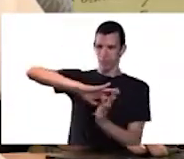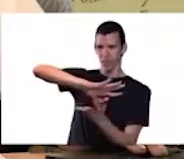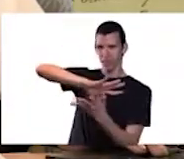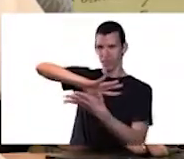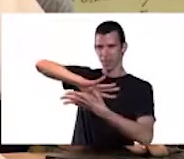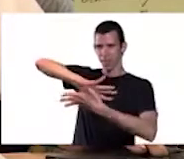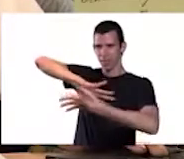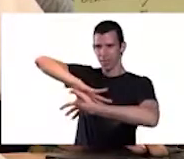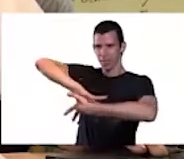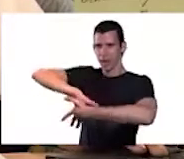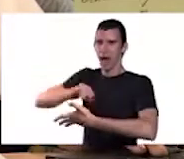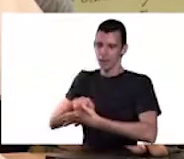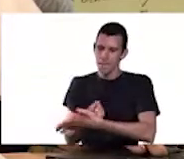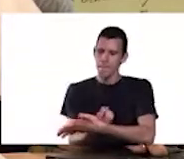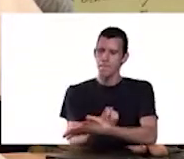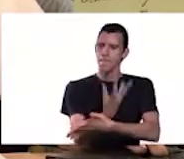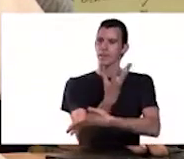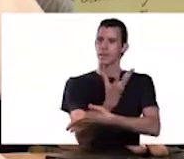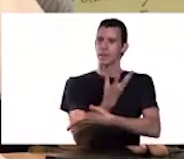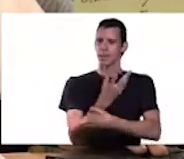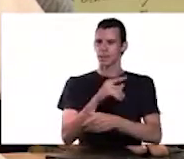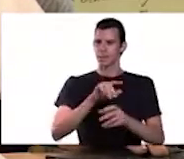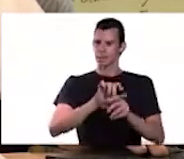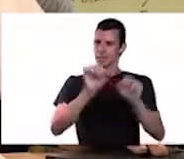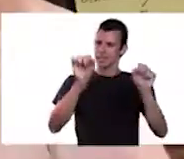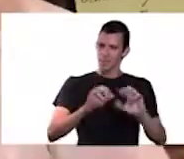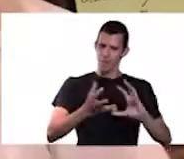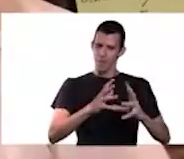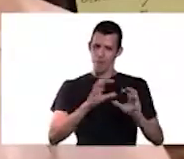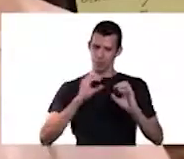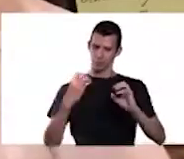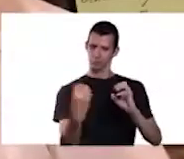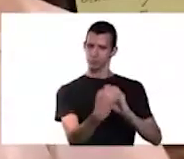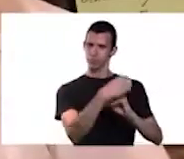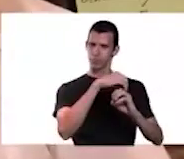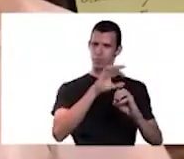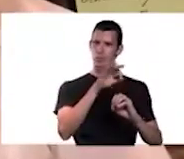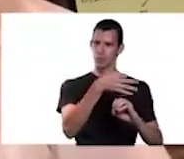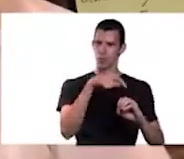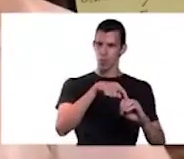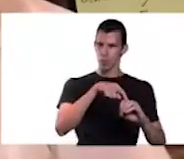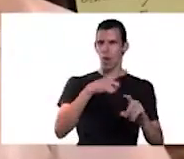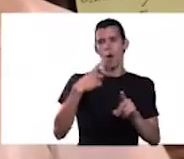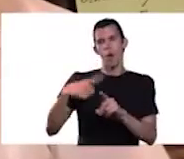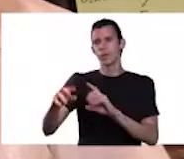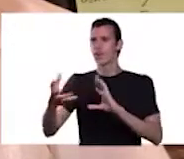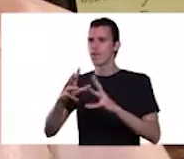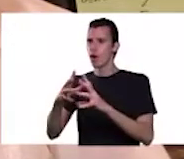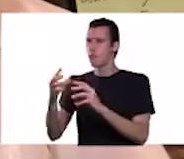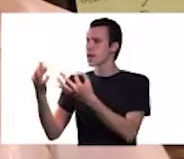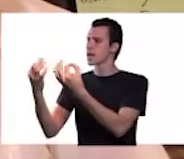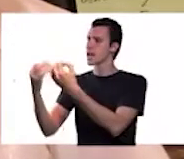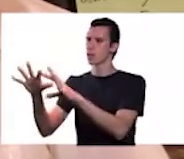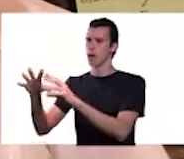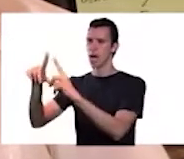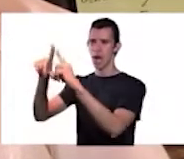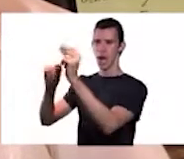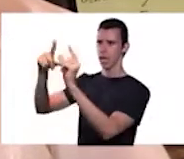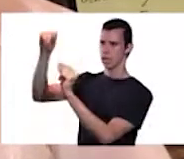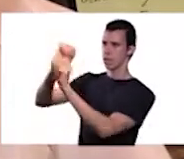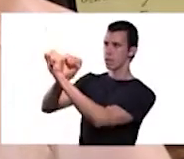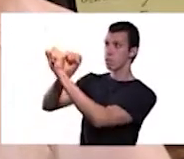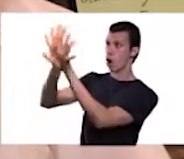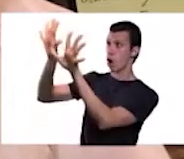a través del libro de texto que vamos a decirle unos minutos después en qué página está ese